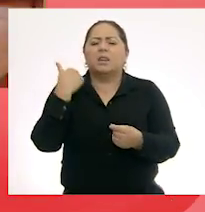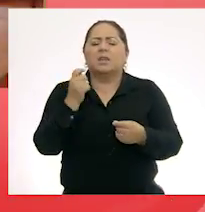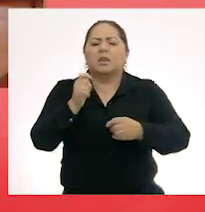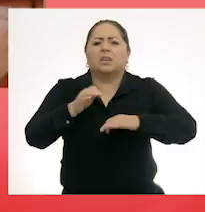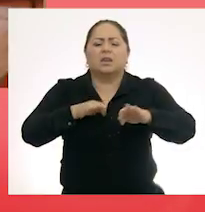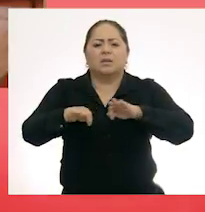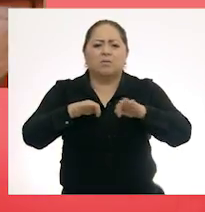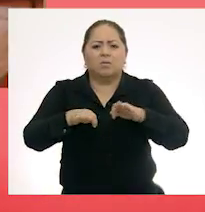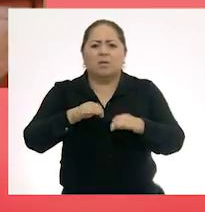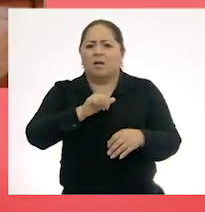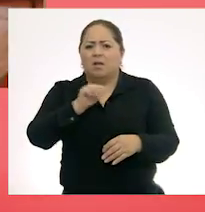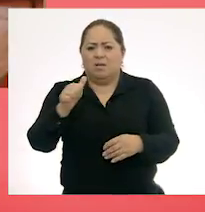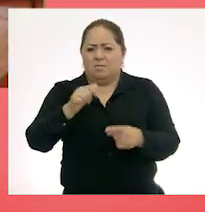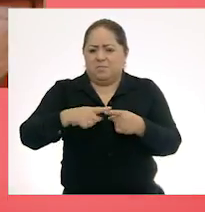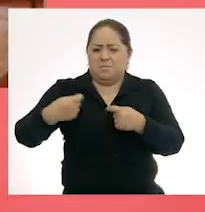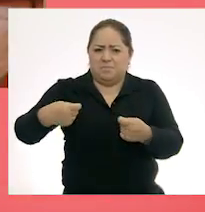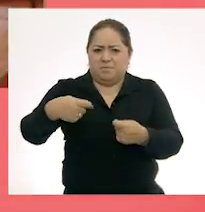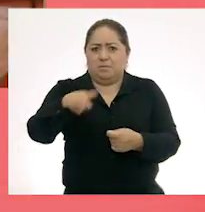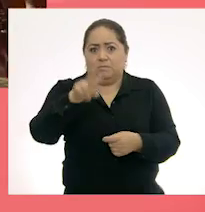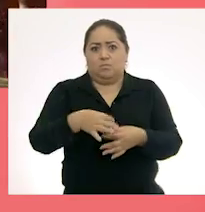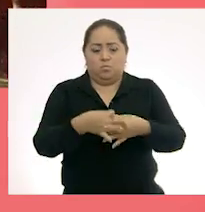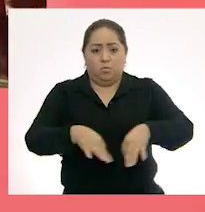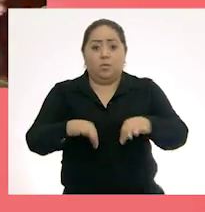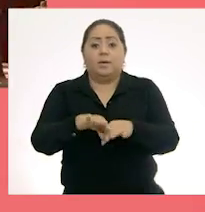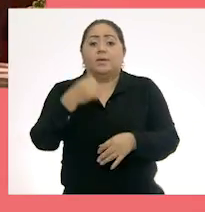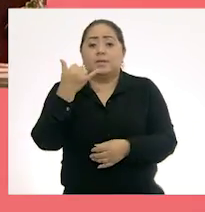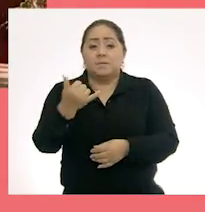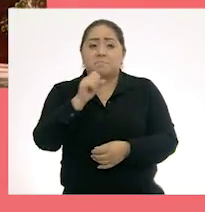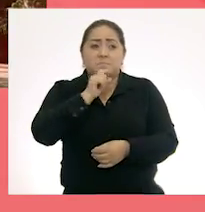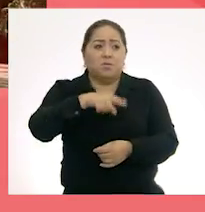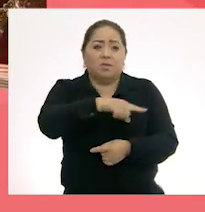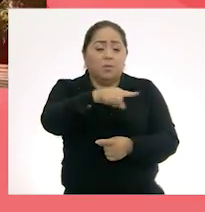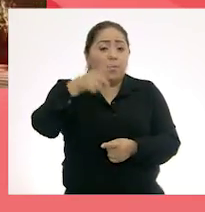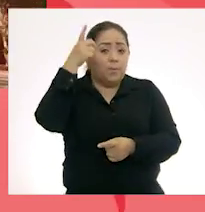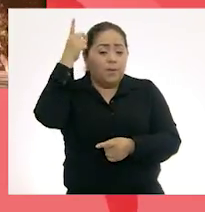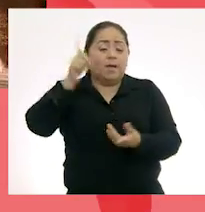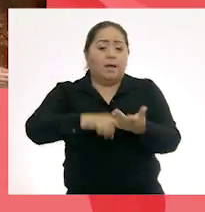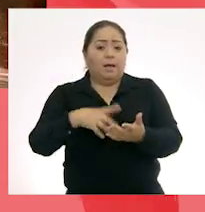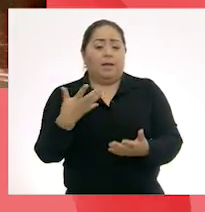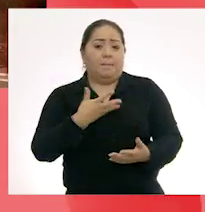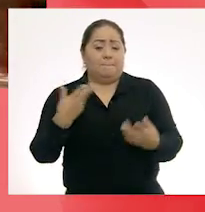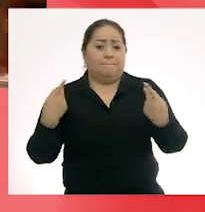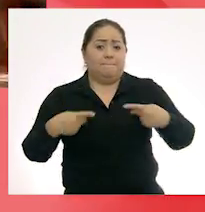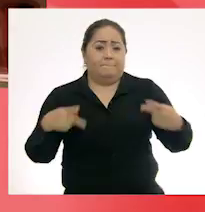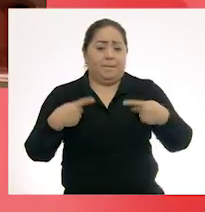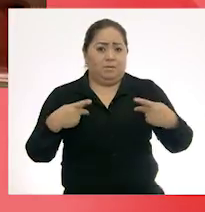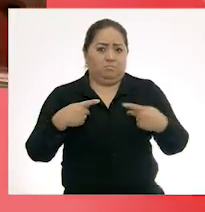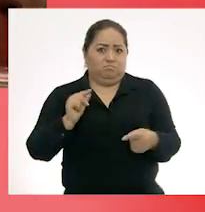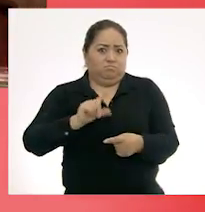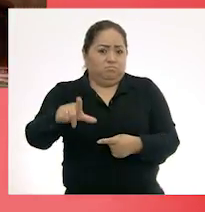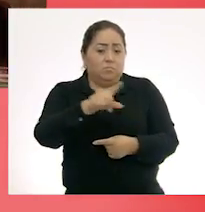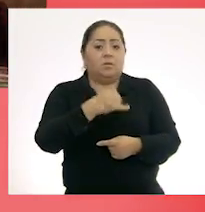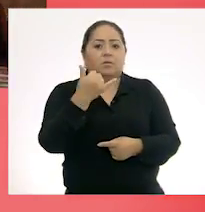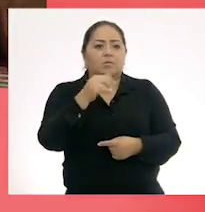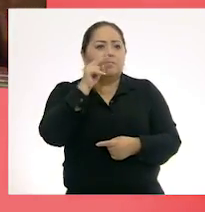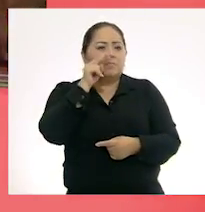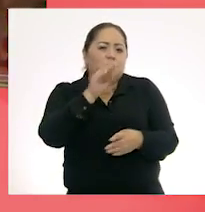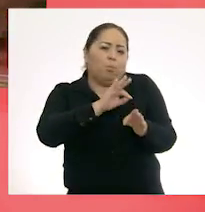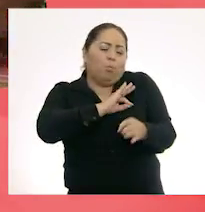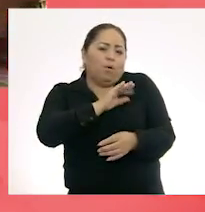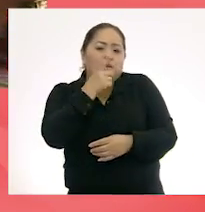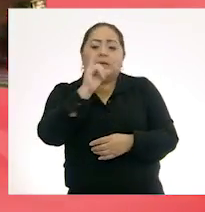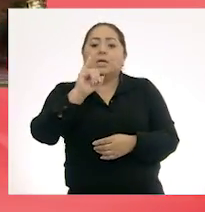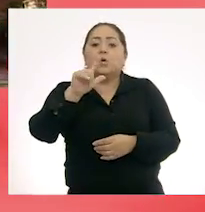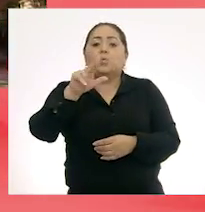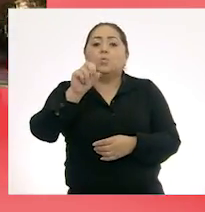todo las colindancias, que es importante, y entre sus propietarios hay gente destacada, ilustre, podríamos